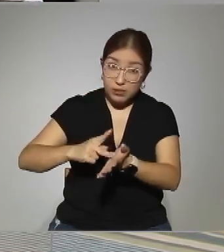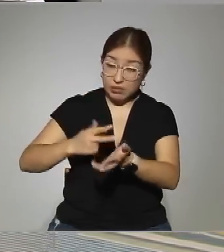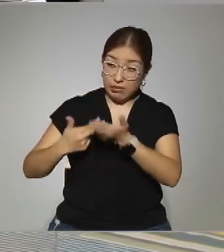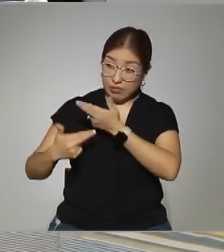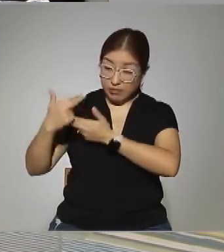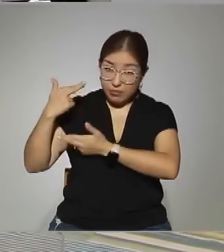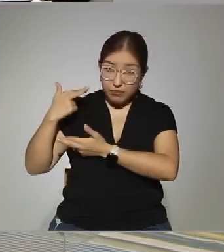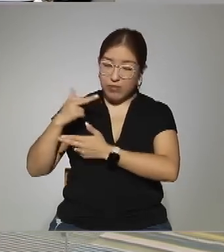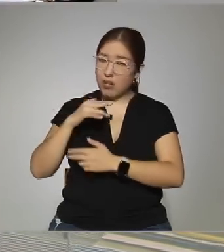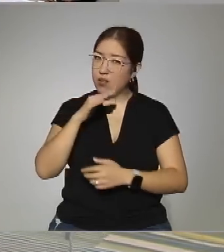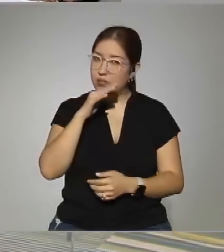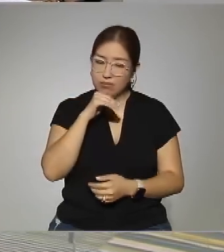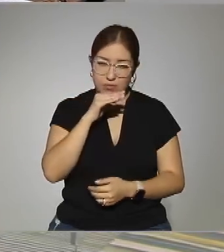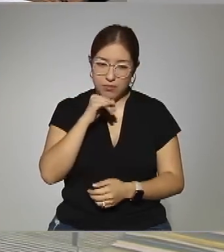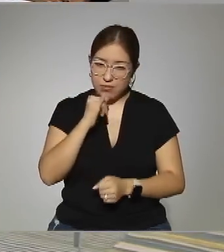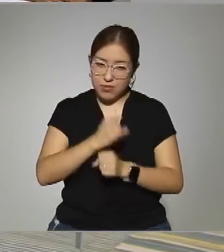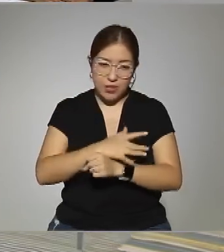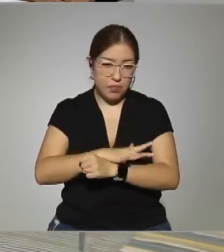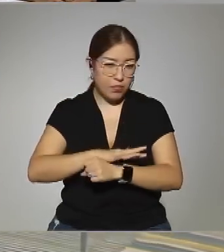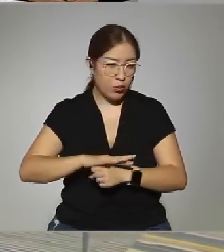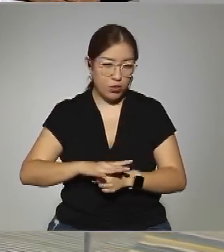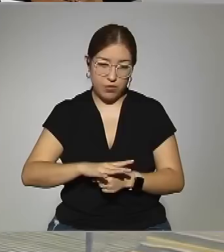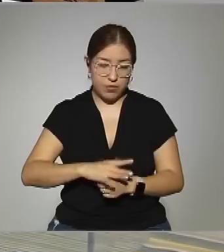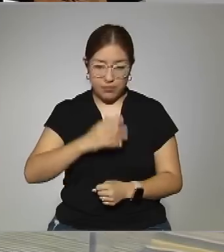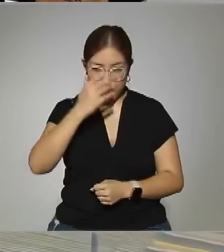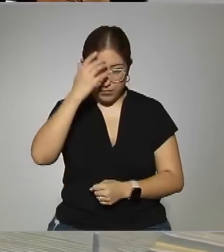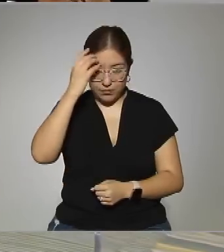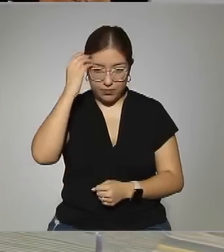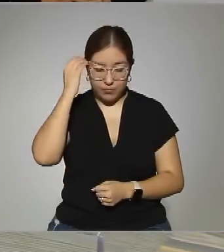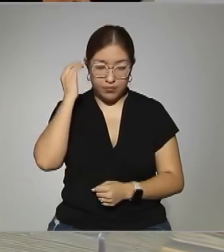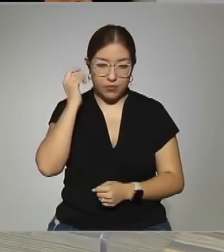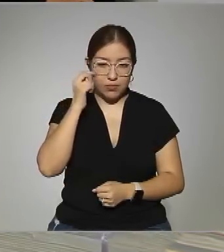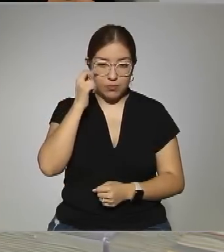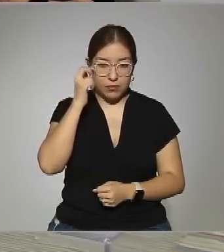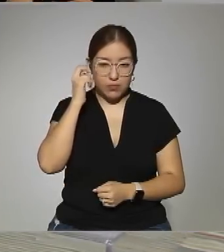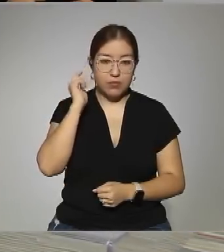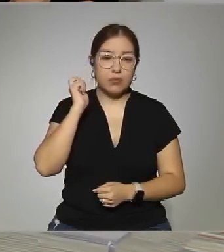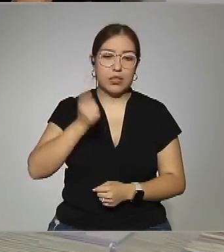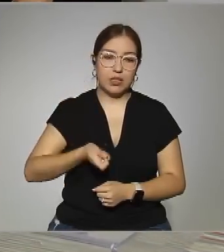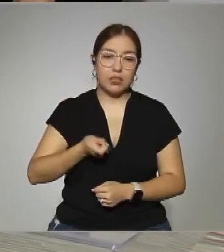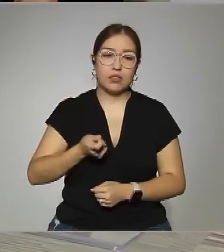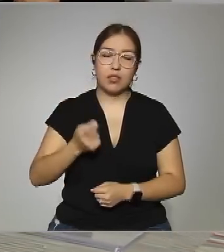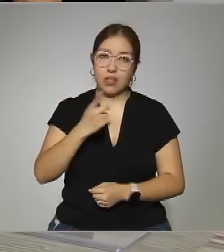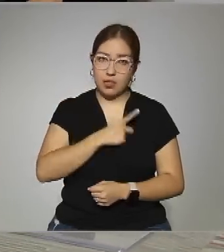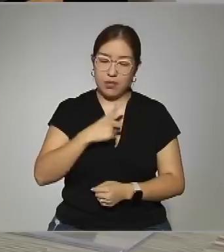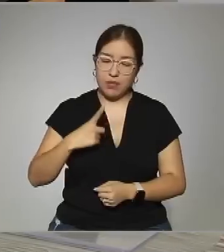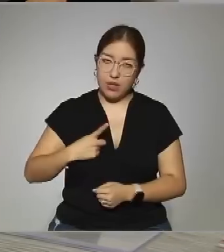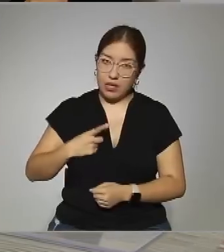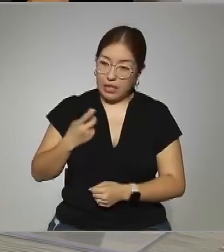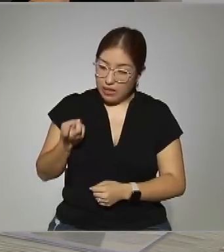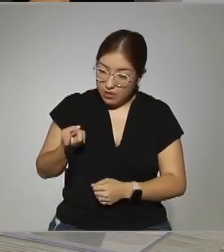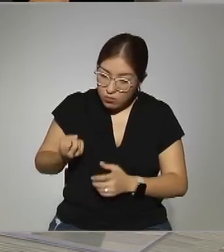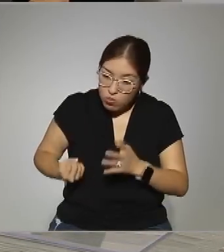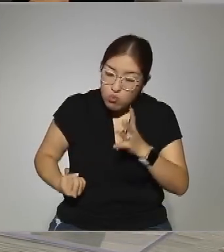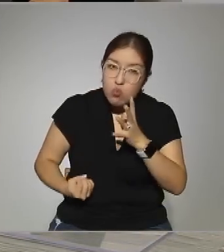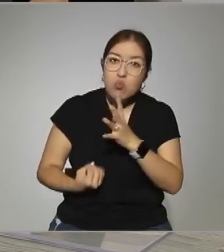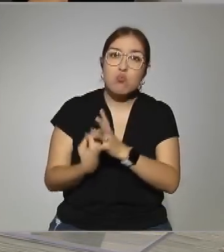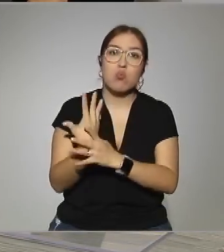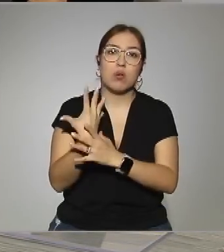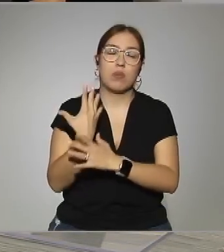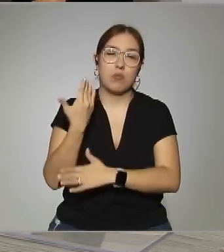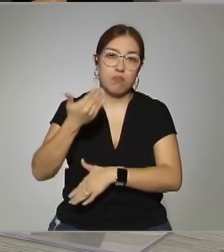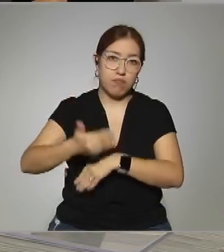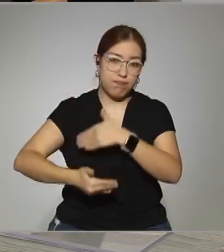restituir exclusivamente lo que estaba, ¿no? Sino es un trabajo y es un proceso de transformación. Entonces, por